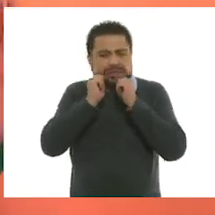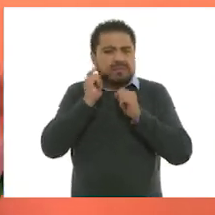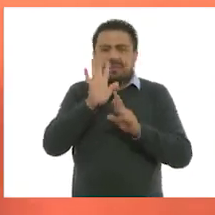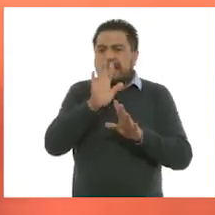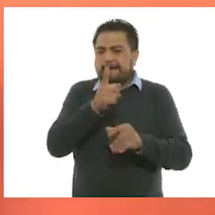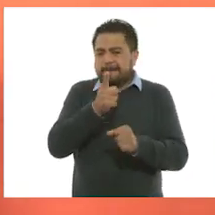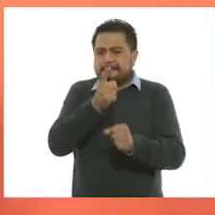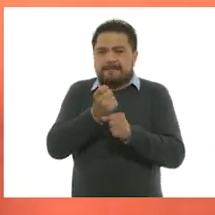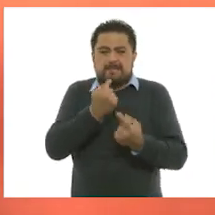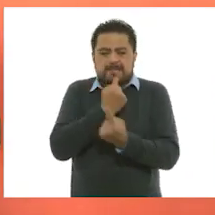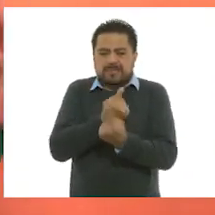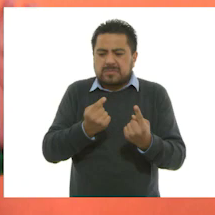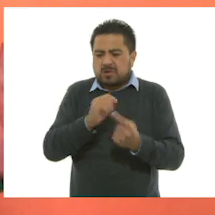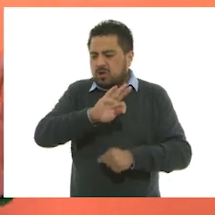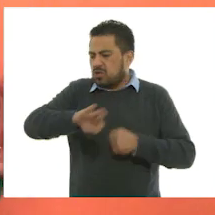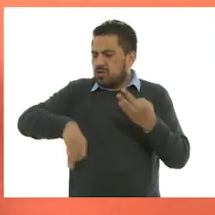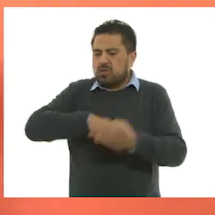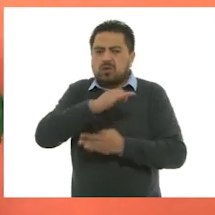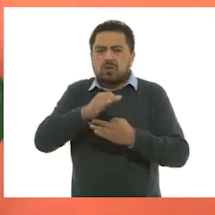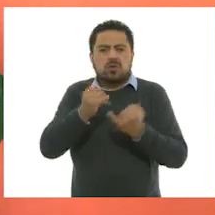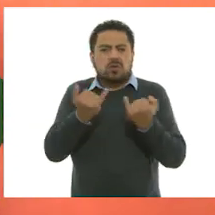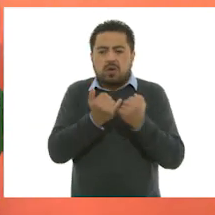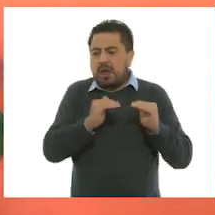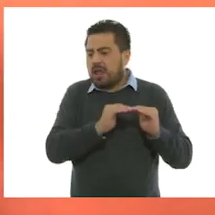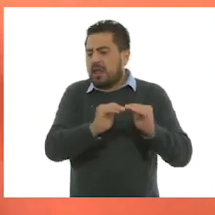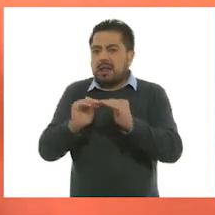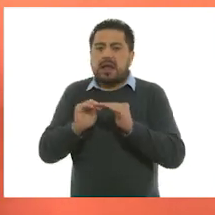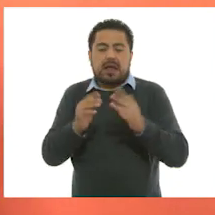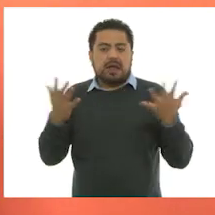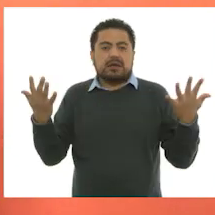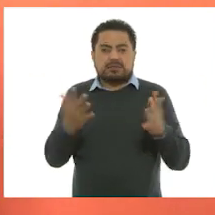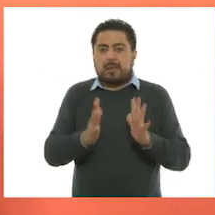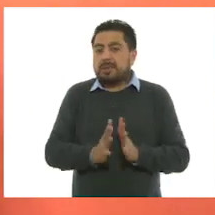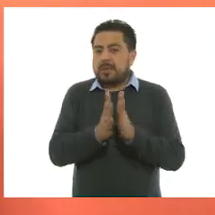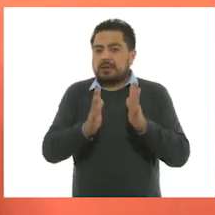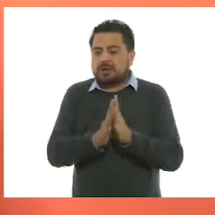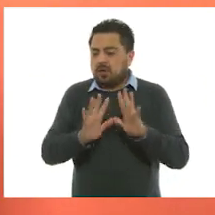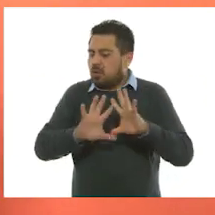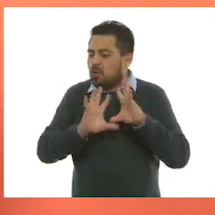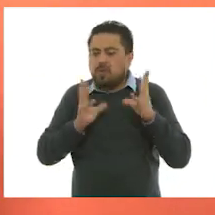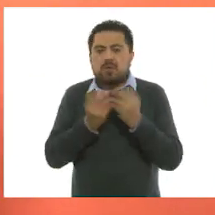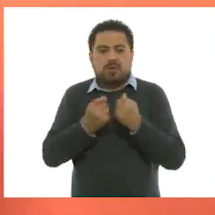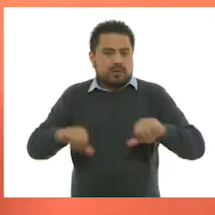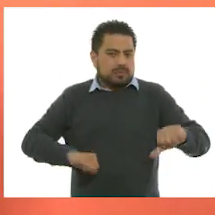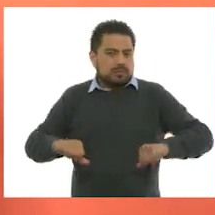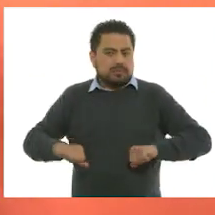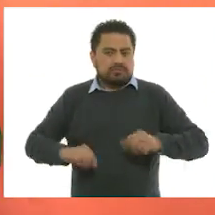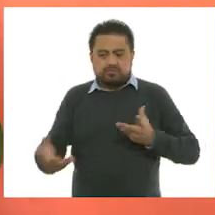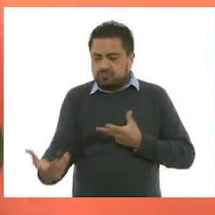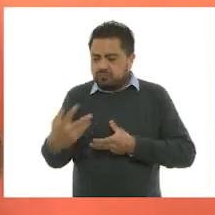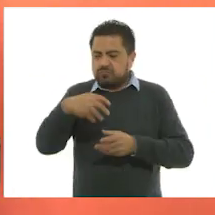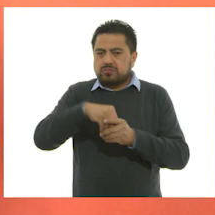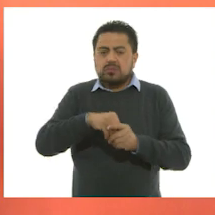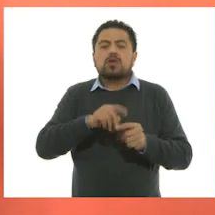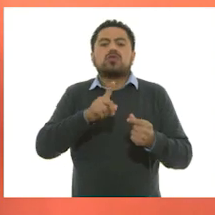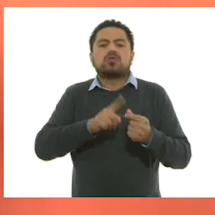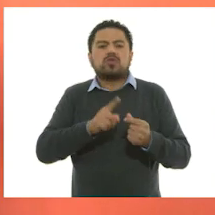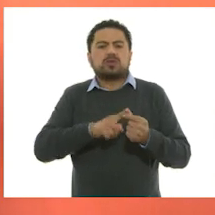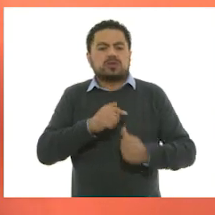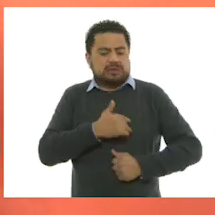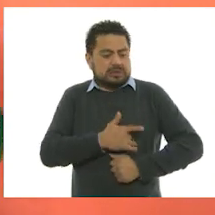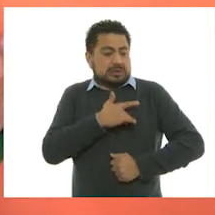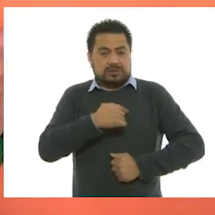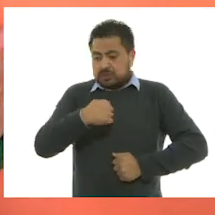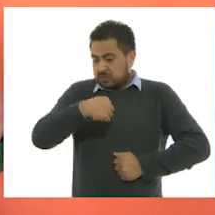que nada son niños y como todos los demás, hacerlos participar en todas las actividades. Donde sentía